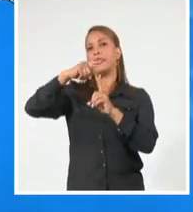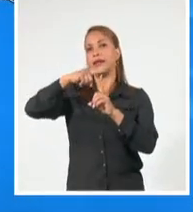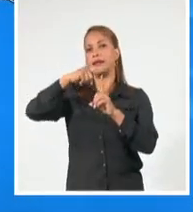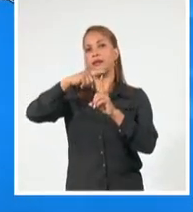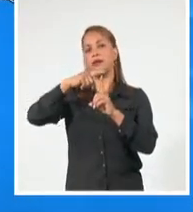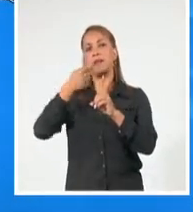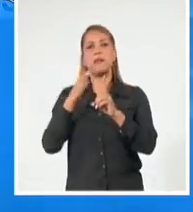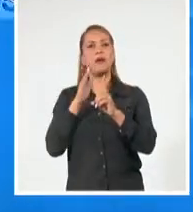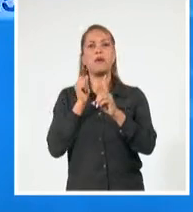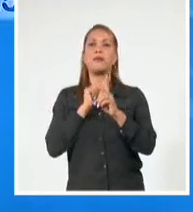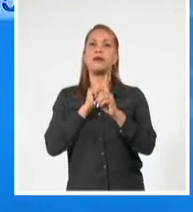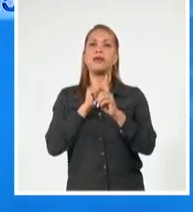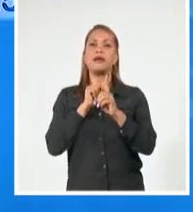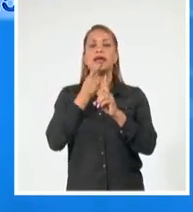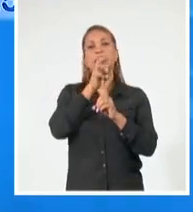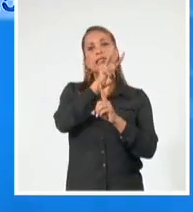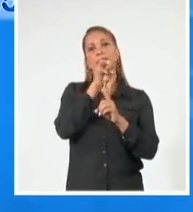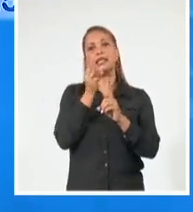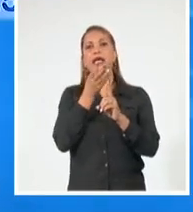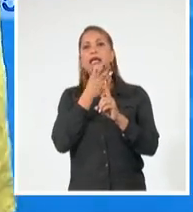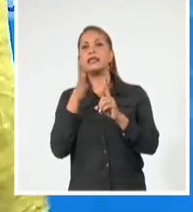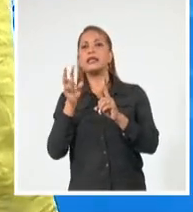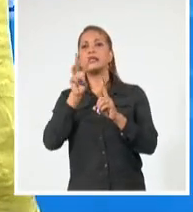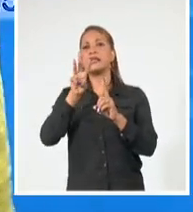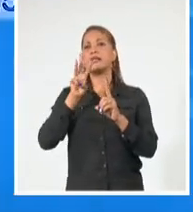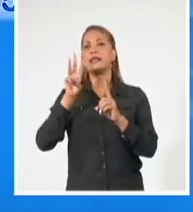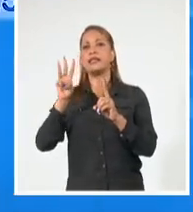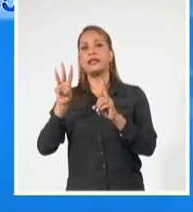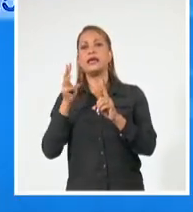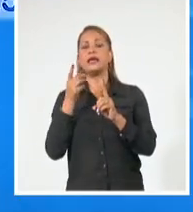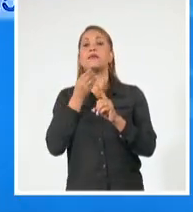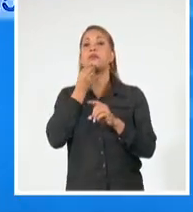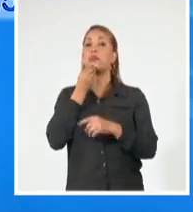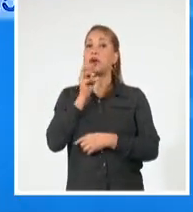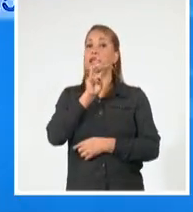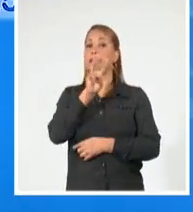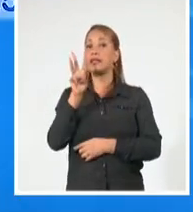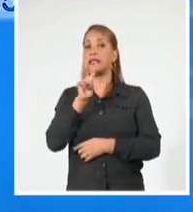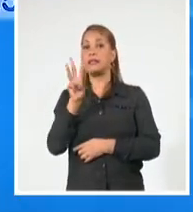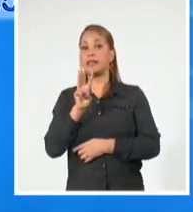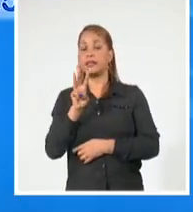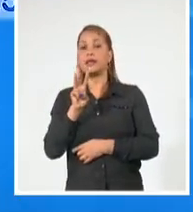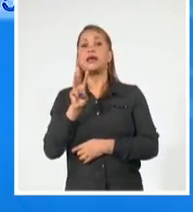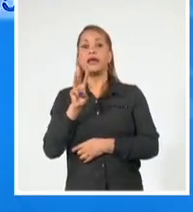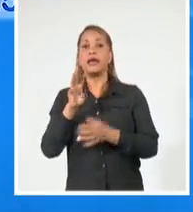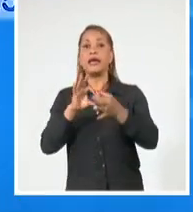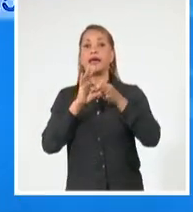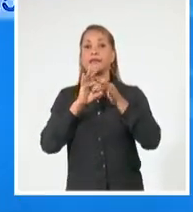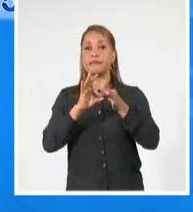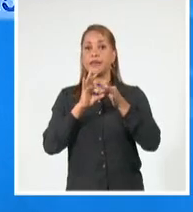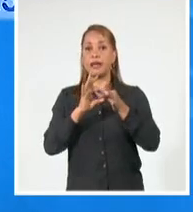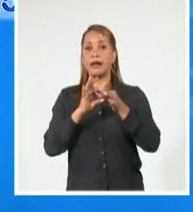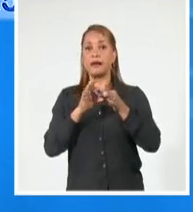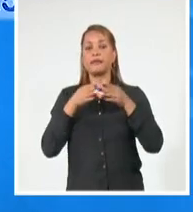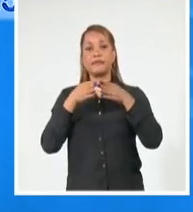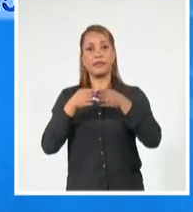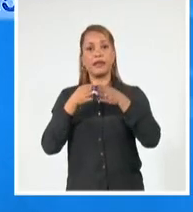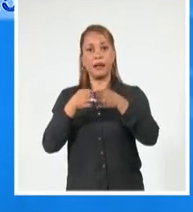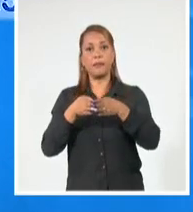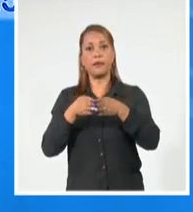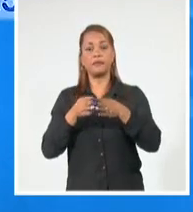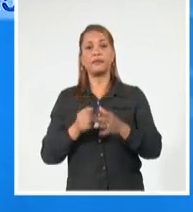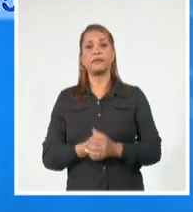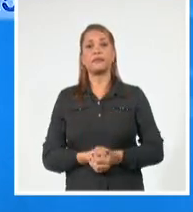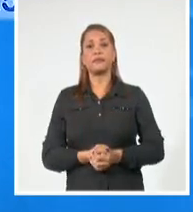máximas durante esta jornada entre 30, 33 grados Celsius hasta 34 grados en Granma. Y por la noche las temperaturas estarán en el entorno